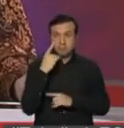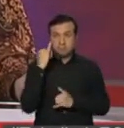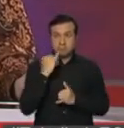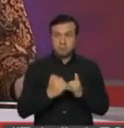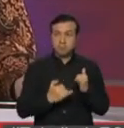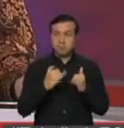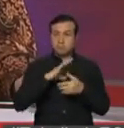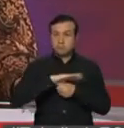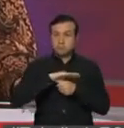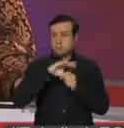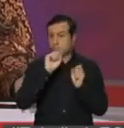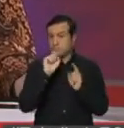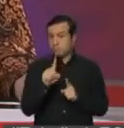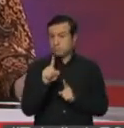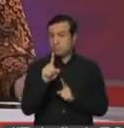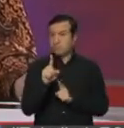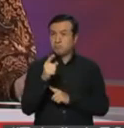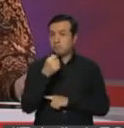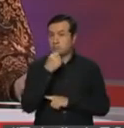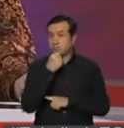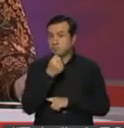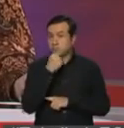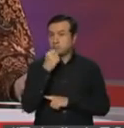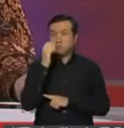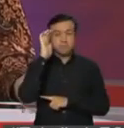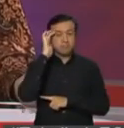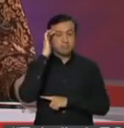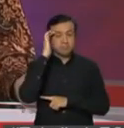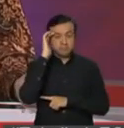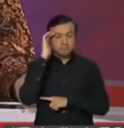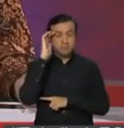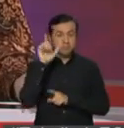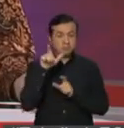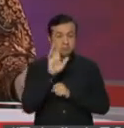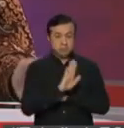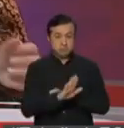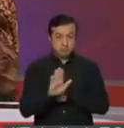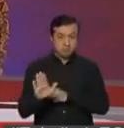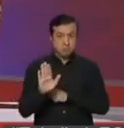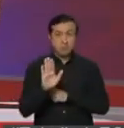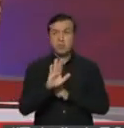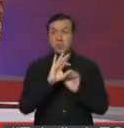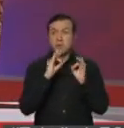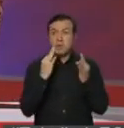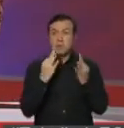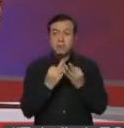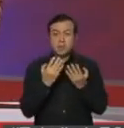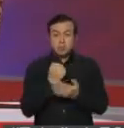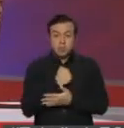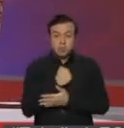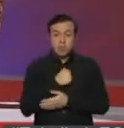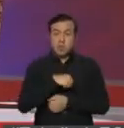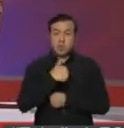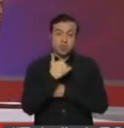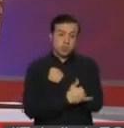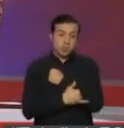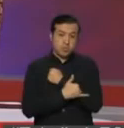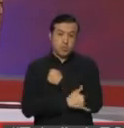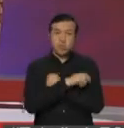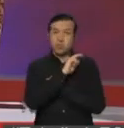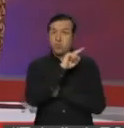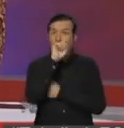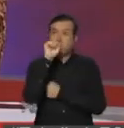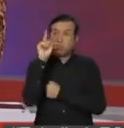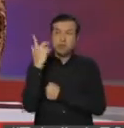culminando esta entrevista vía telefónica, es de preocupación también de la ciudadanía, sus familiares que se encuentran en otras latitudes, en otros